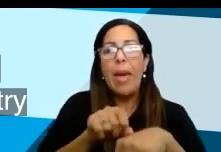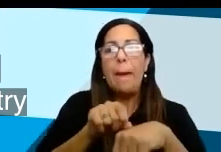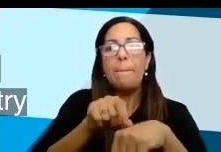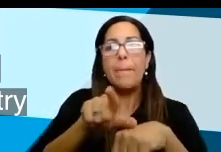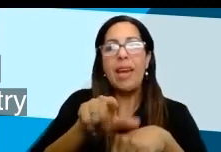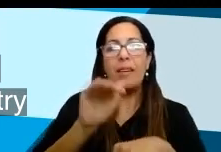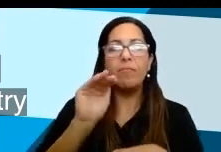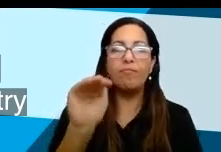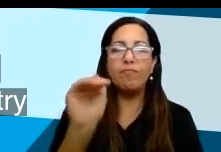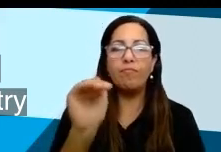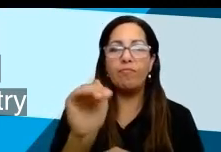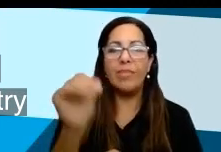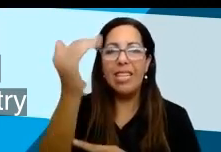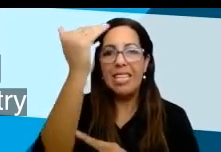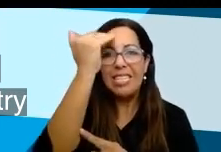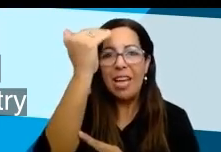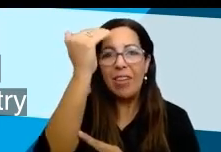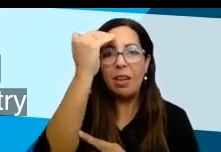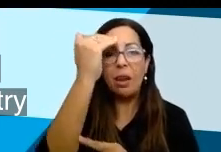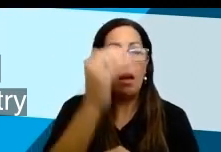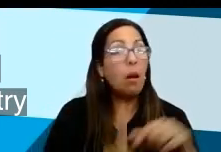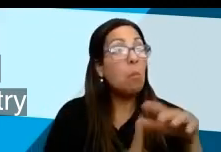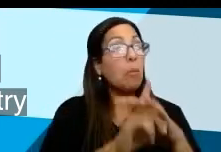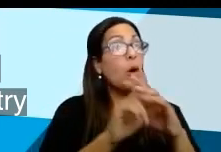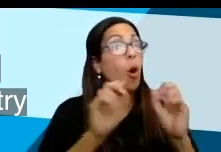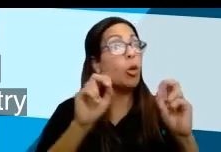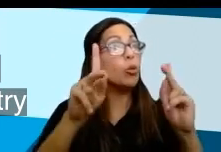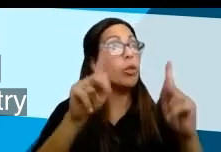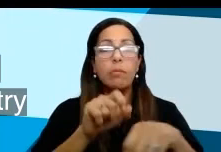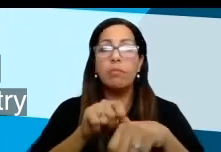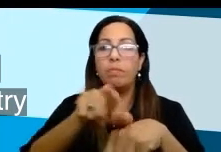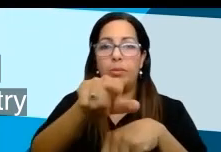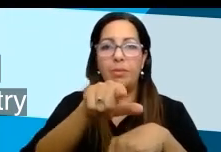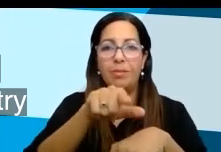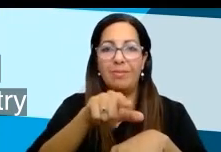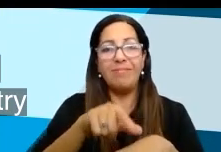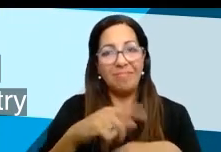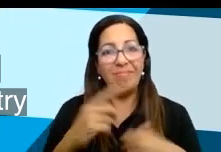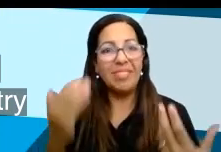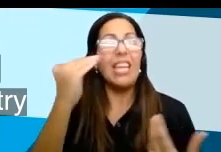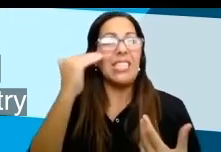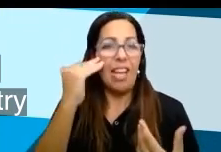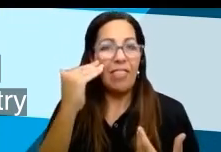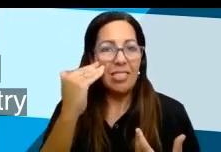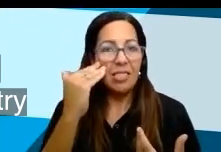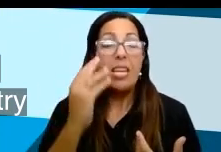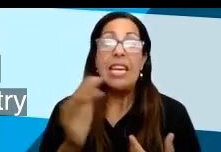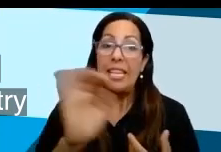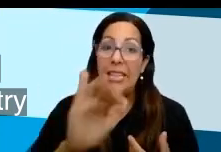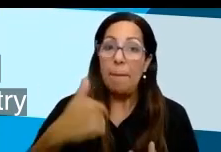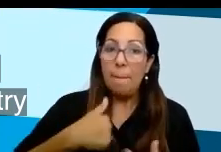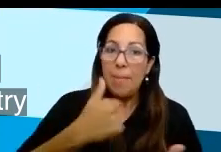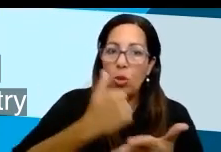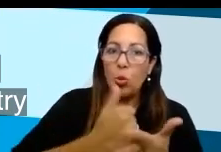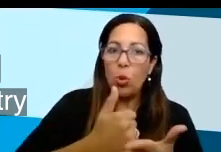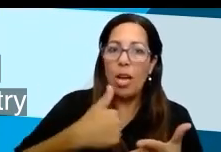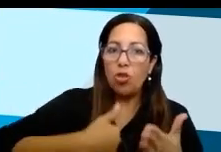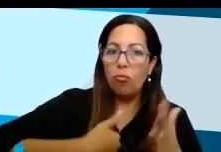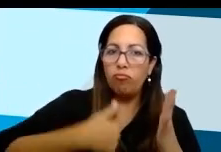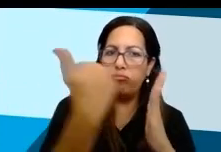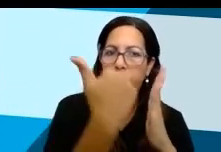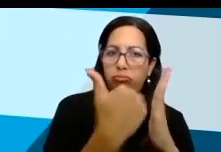a poder enterarse de oportunidades. Y lo otro es que nos va a ayudar a nosotros a nutrir un